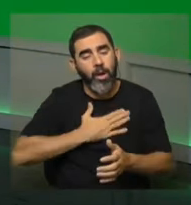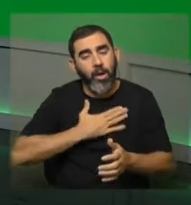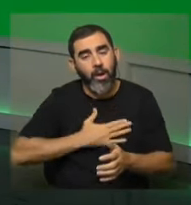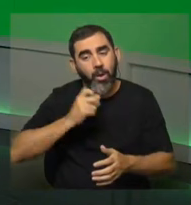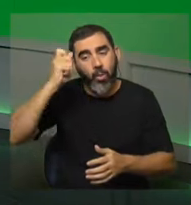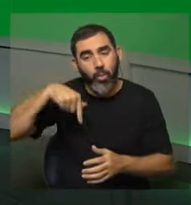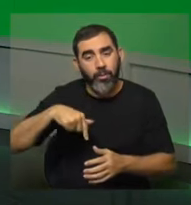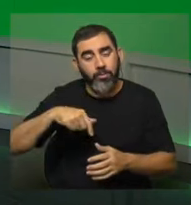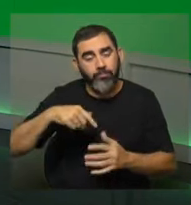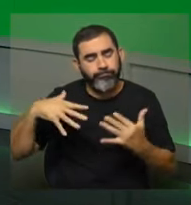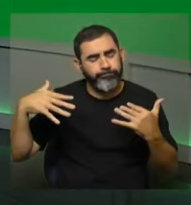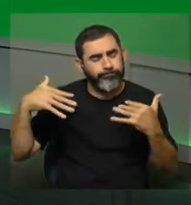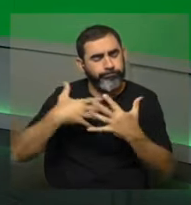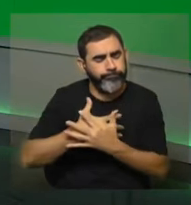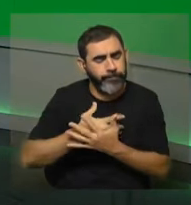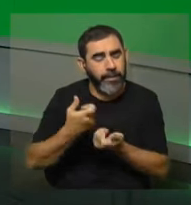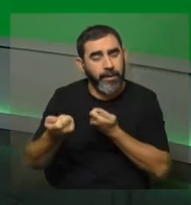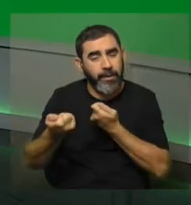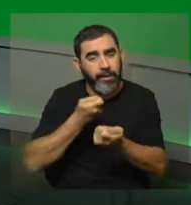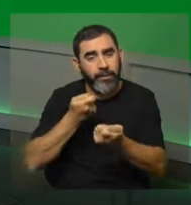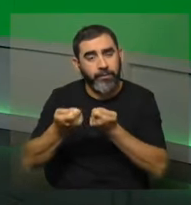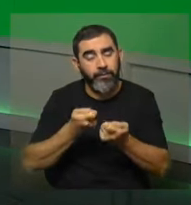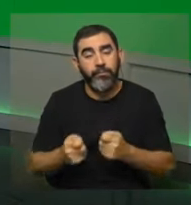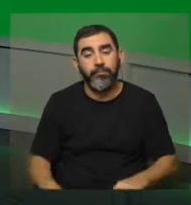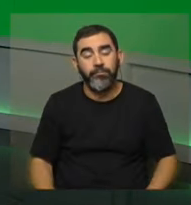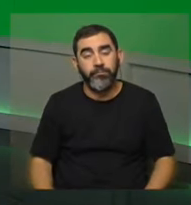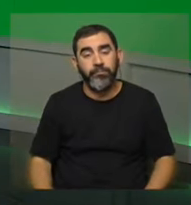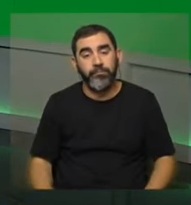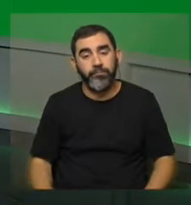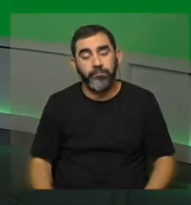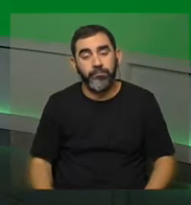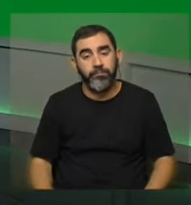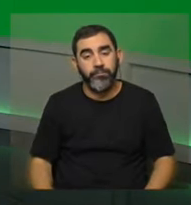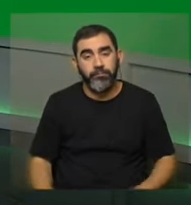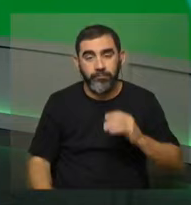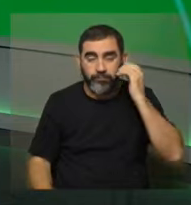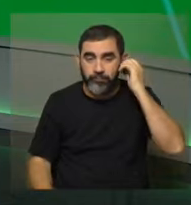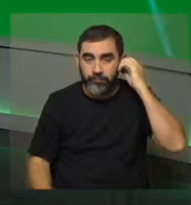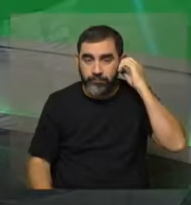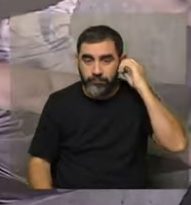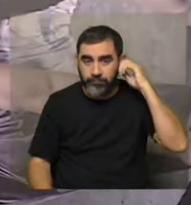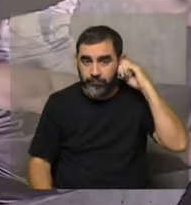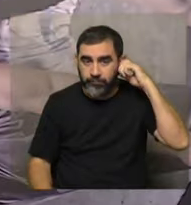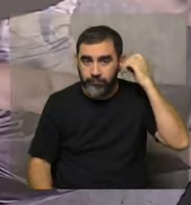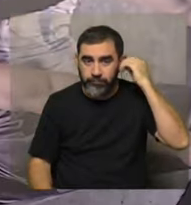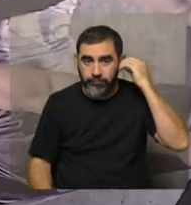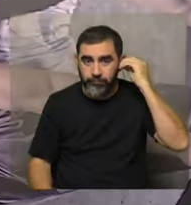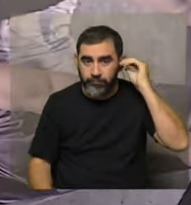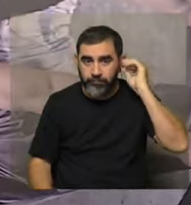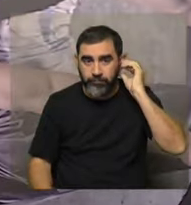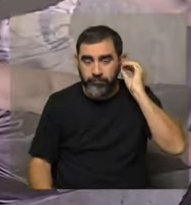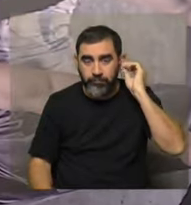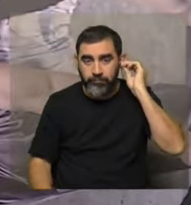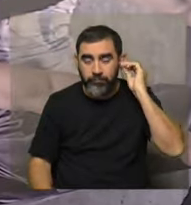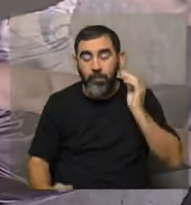de boca de que hay un decaimiento de la gestión según dijeron am noticias fuentes de ese cuerpo de baile